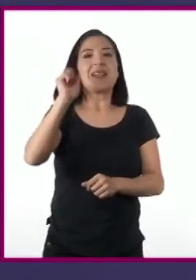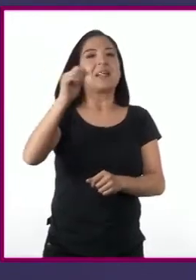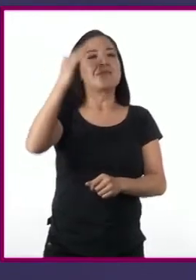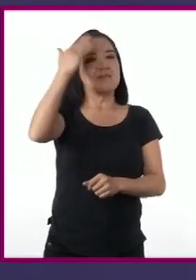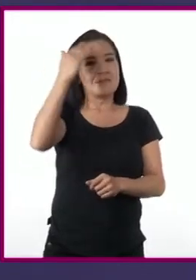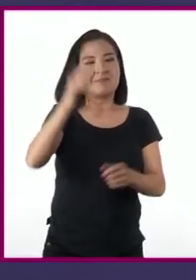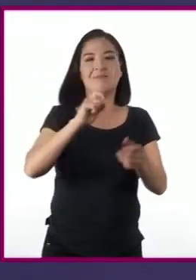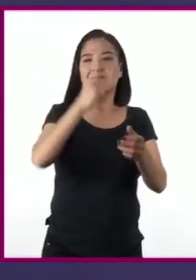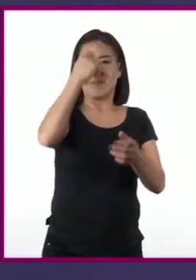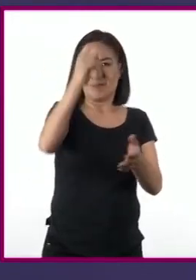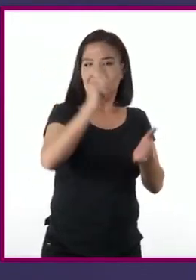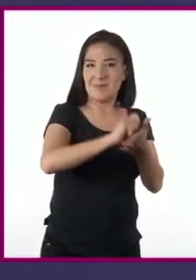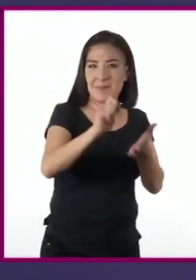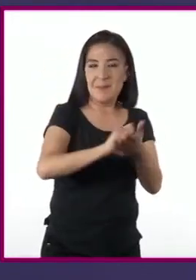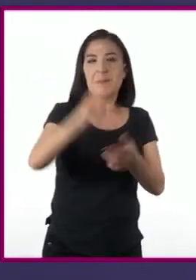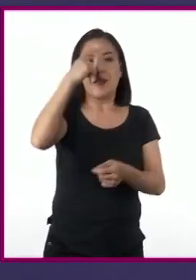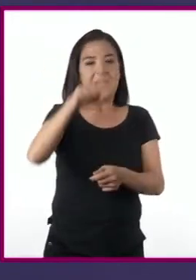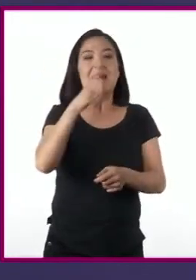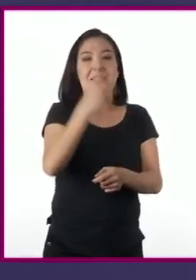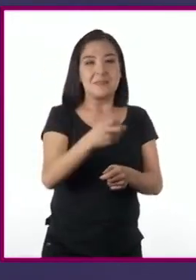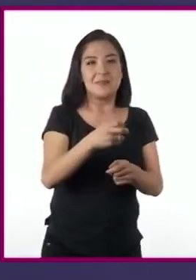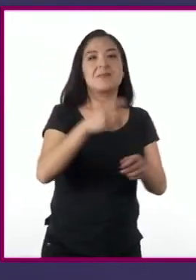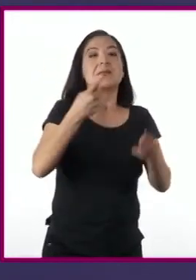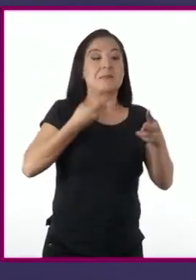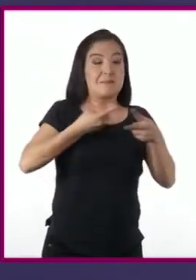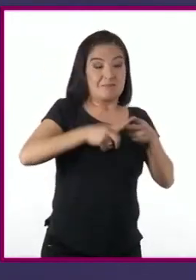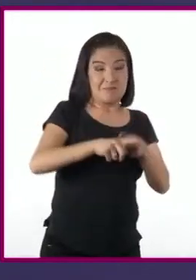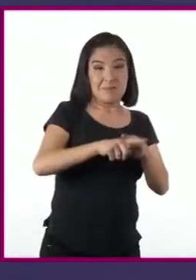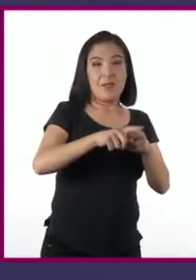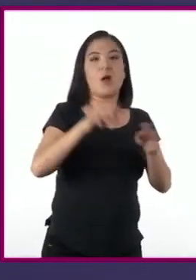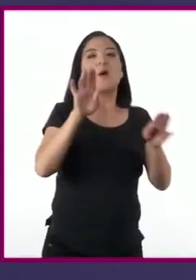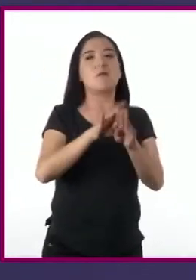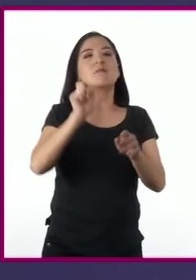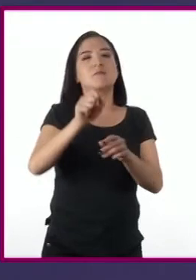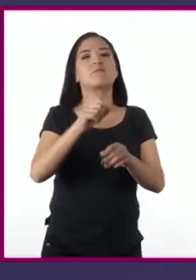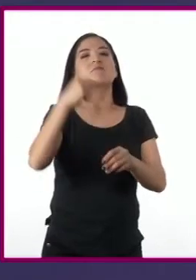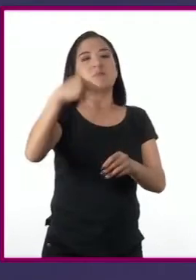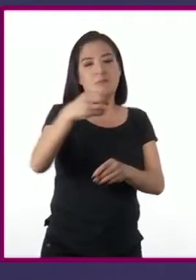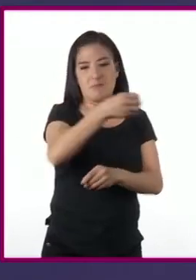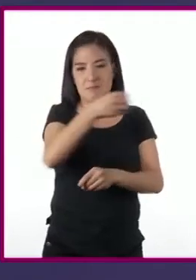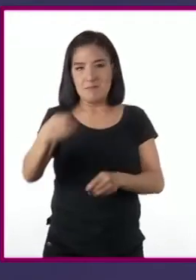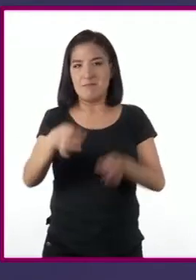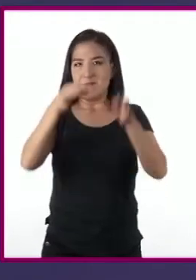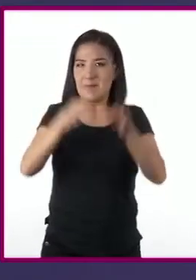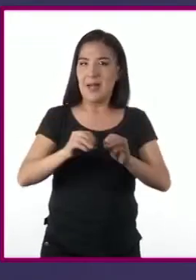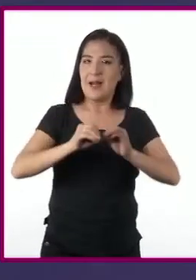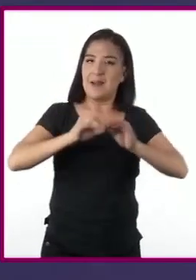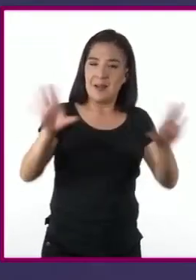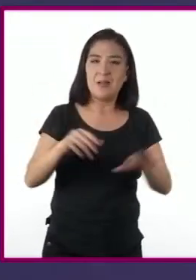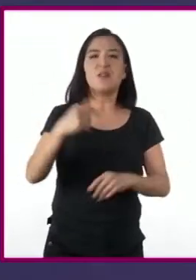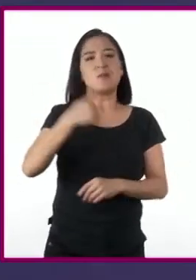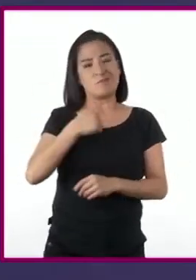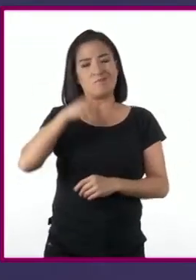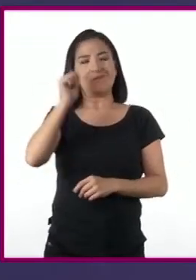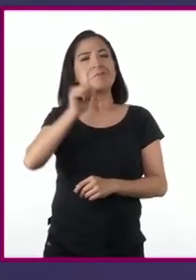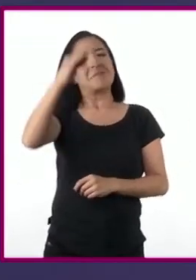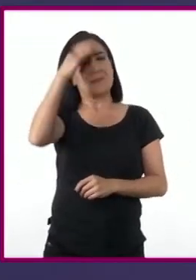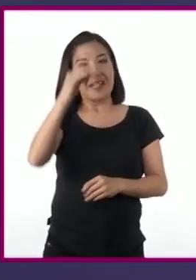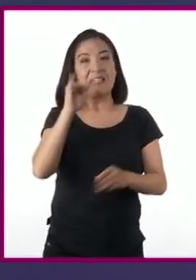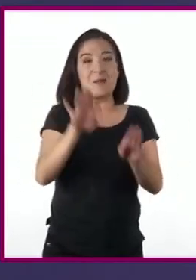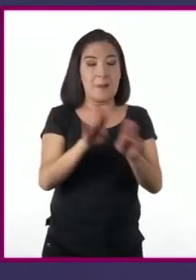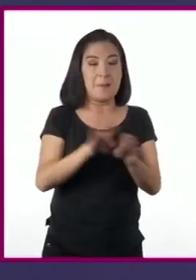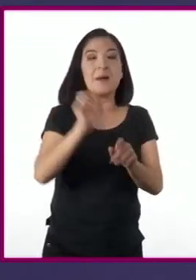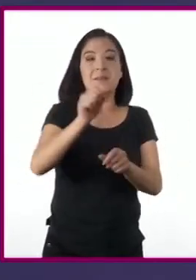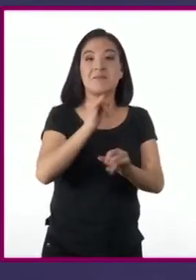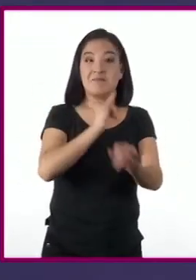que basen su selección de información desde el principio con datos claros y reales. Siempre he pensado que las fuentes de consulta